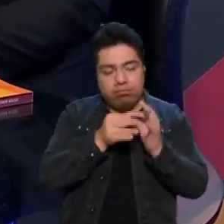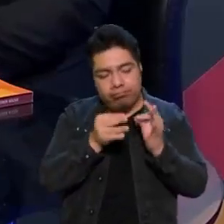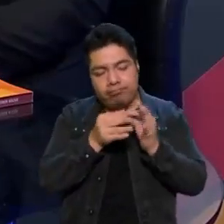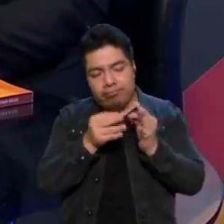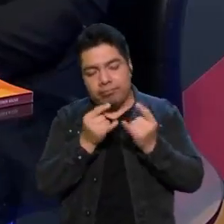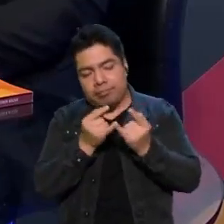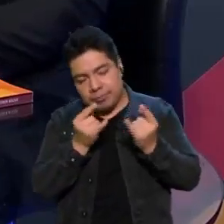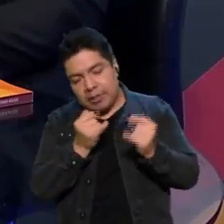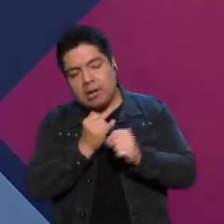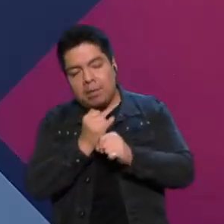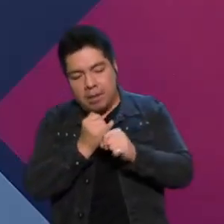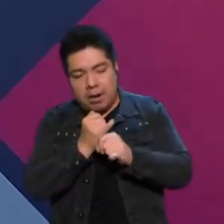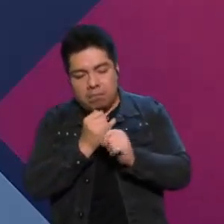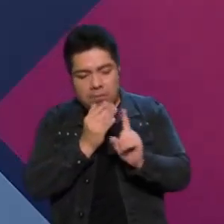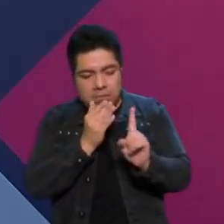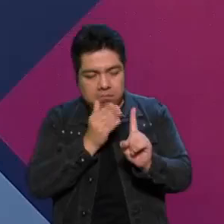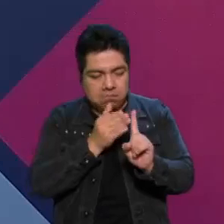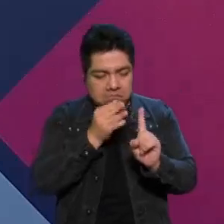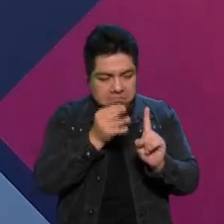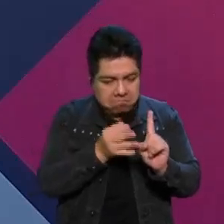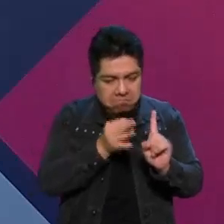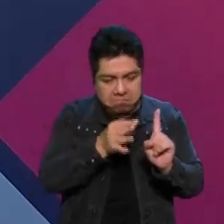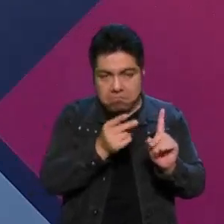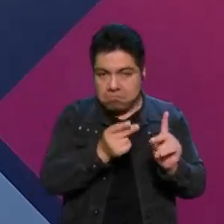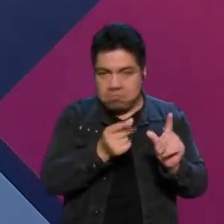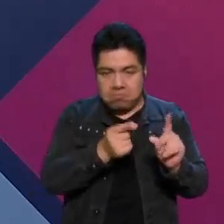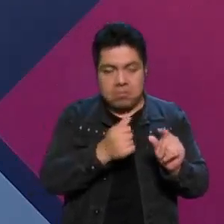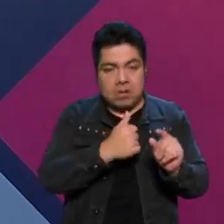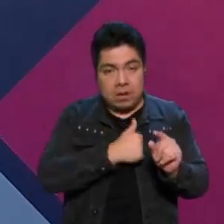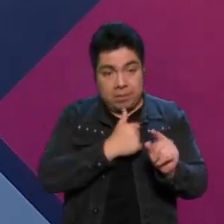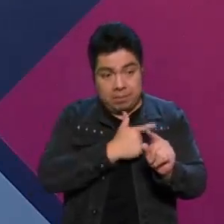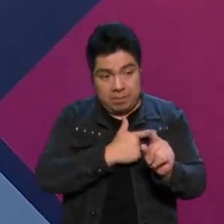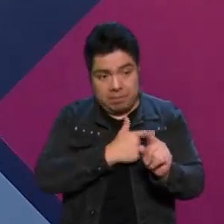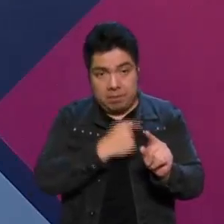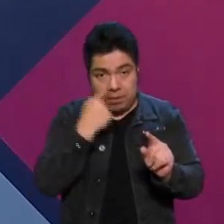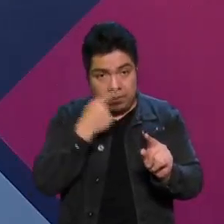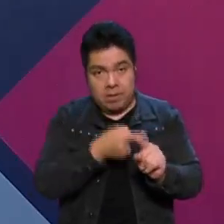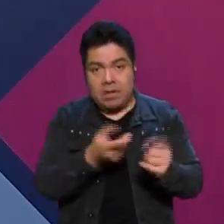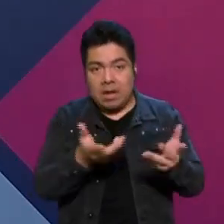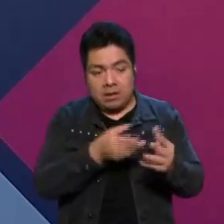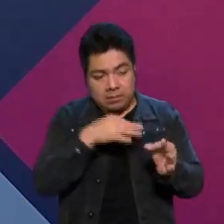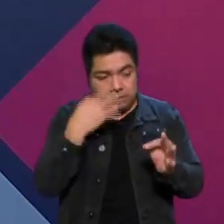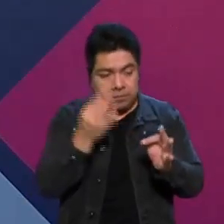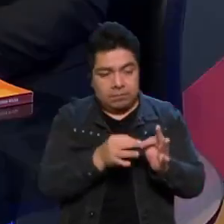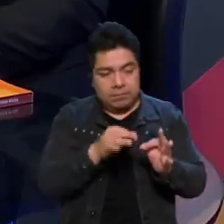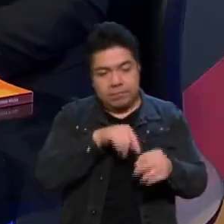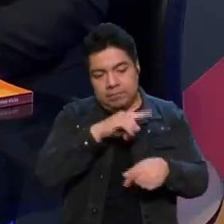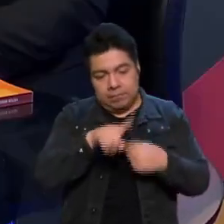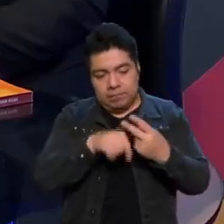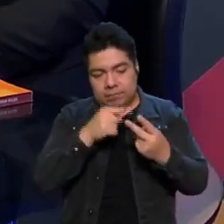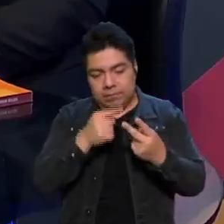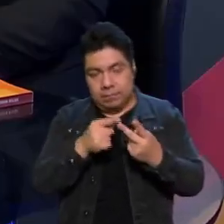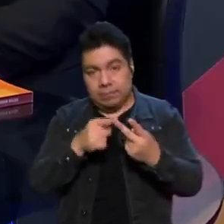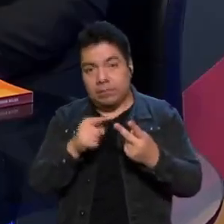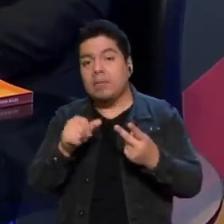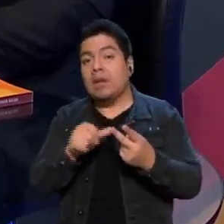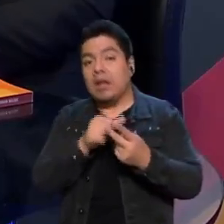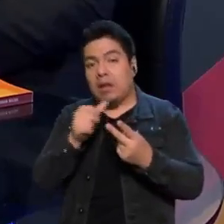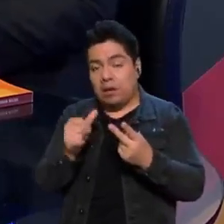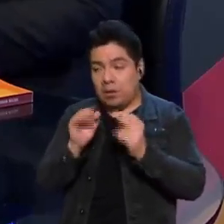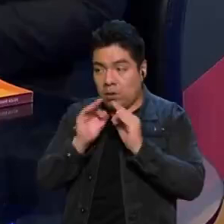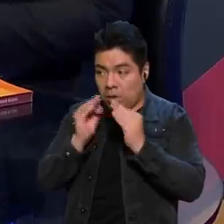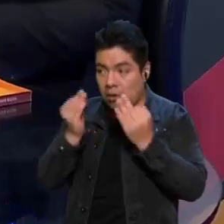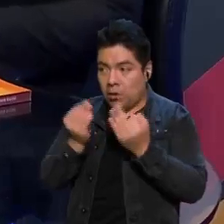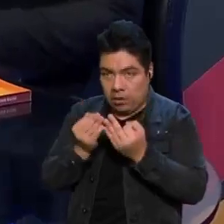que a veces es muy contundente, muy ágil, y yo me propongo realizarlo, ¿no? Luego el otro lenguaje que me interesa mucho,